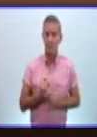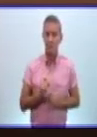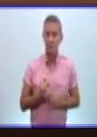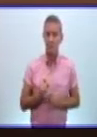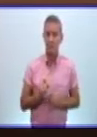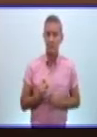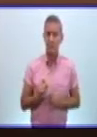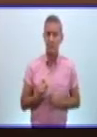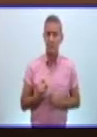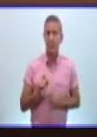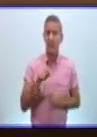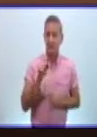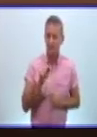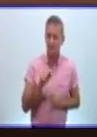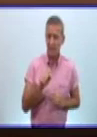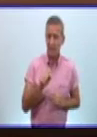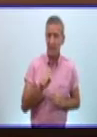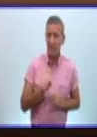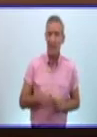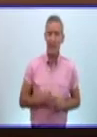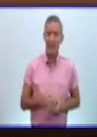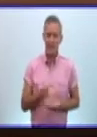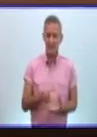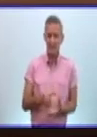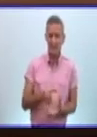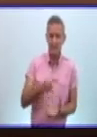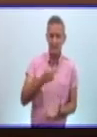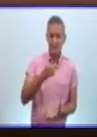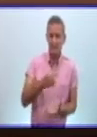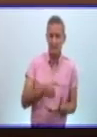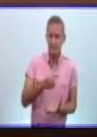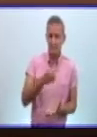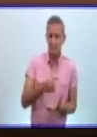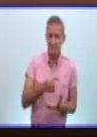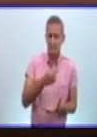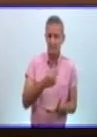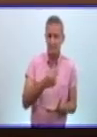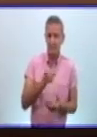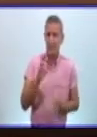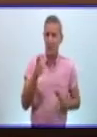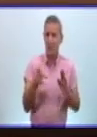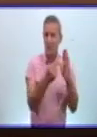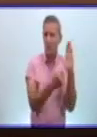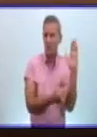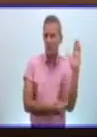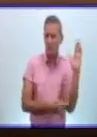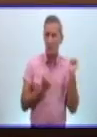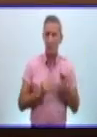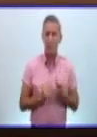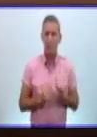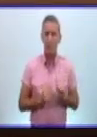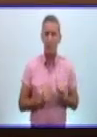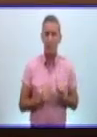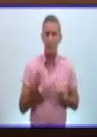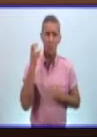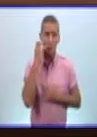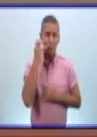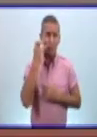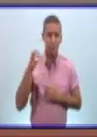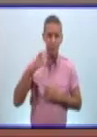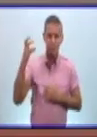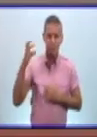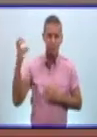escuchando el nombre de los útiles de laboratorio. ¿Qué propiedades físicas presenta esta sustancia? Es un gas